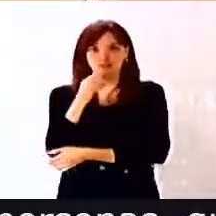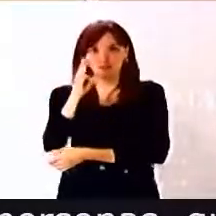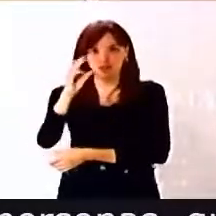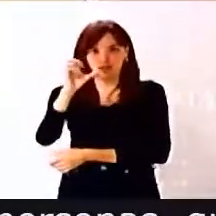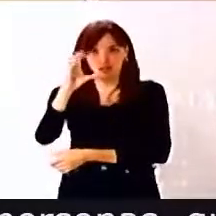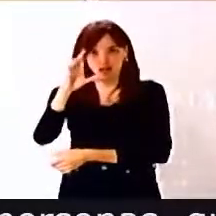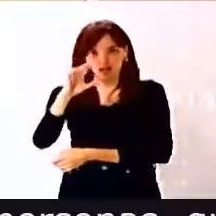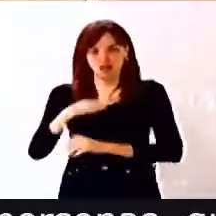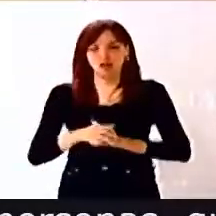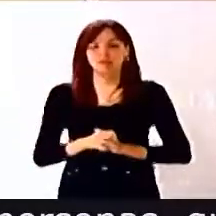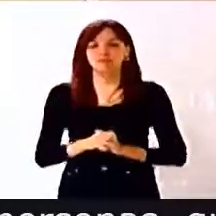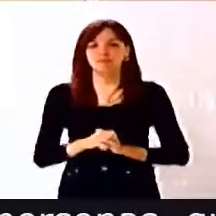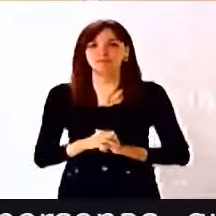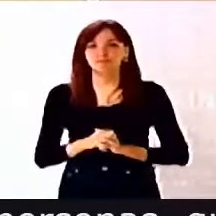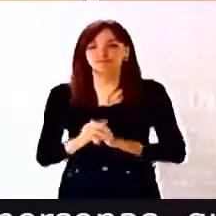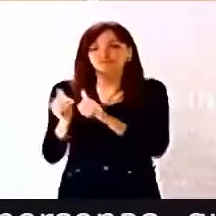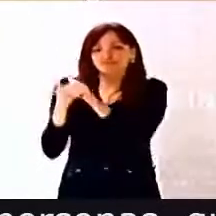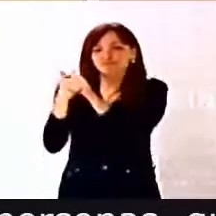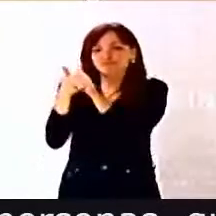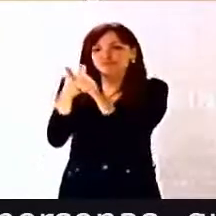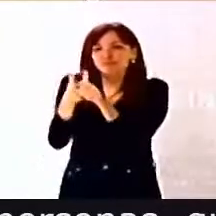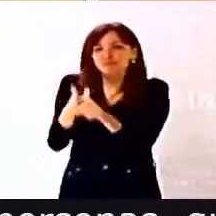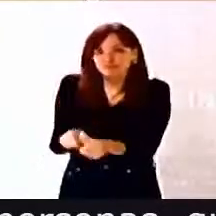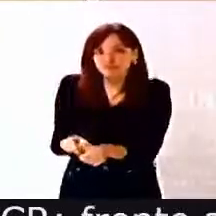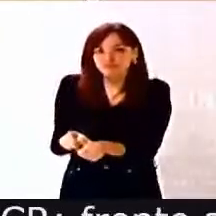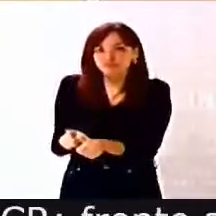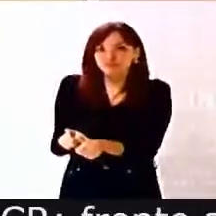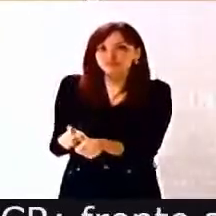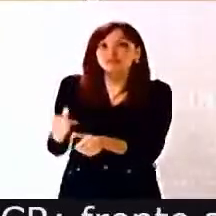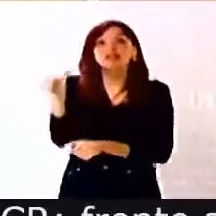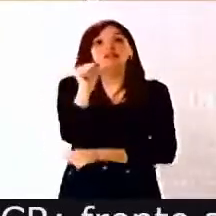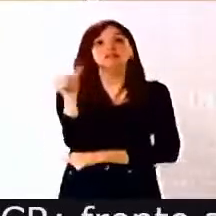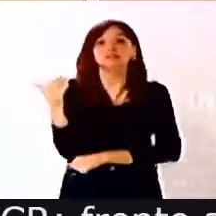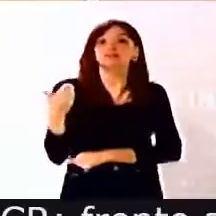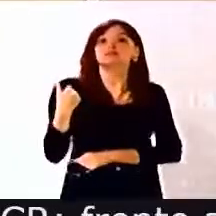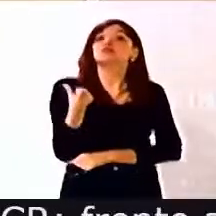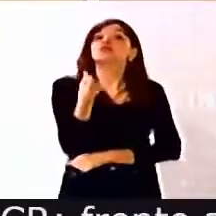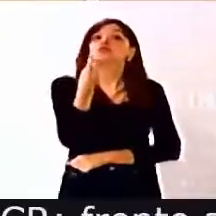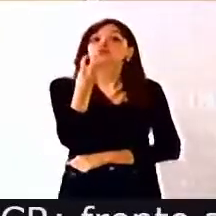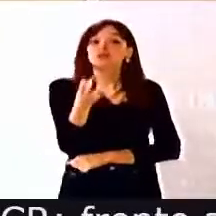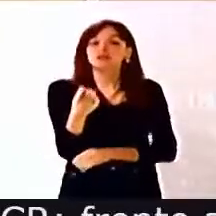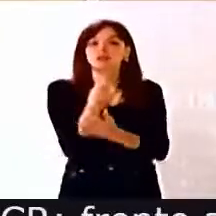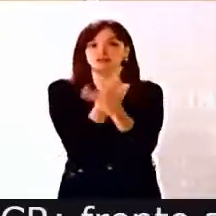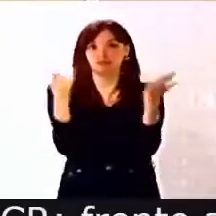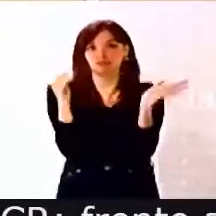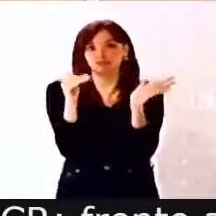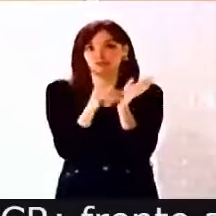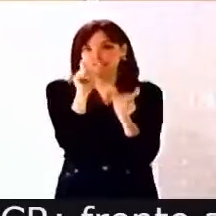frente a los 16.000 que seguíamos la semana pasada.